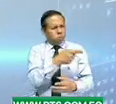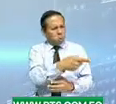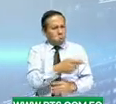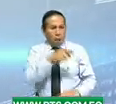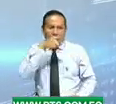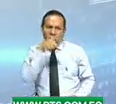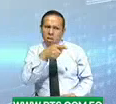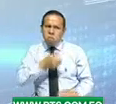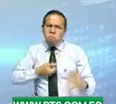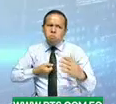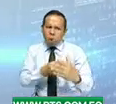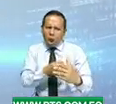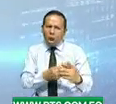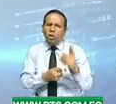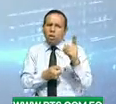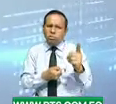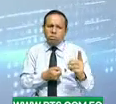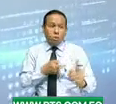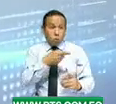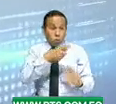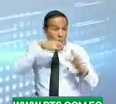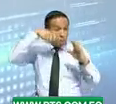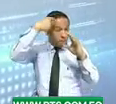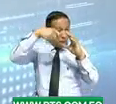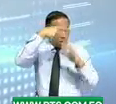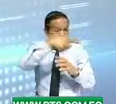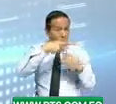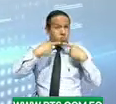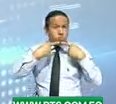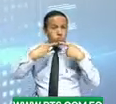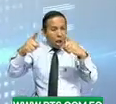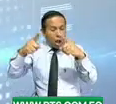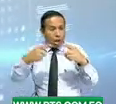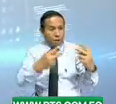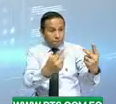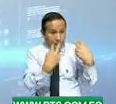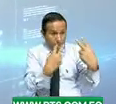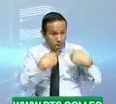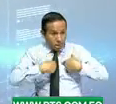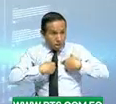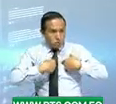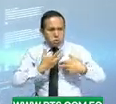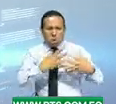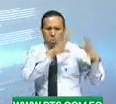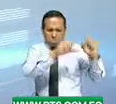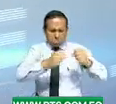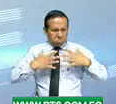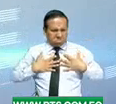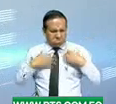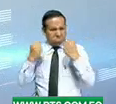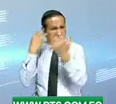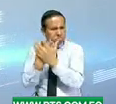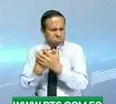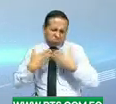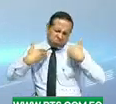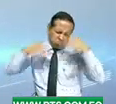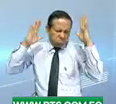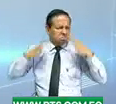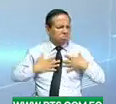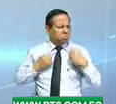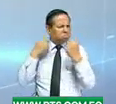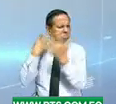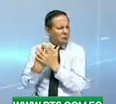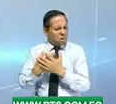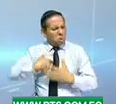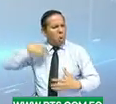a ti también. Si a mí ese video se hace público, mira, me voy a la cárcel. Y a mí no me importa irme a la cárcel porque